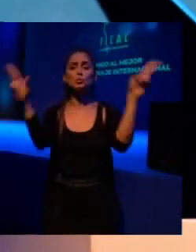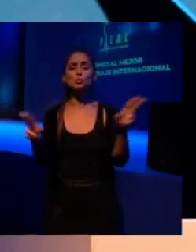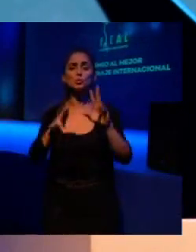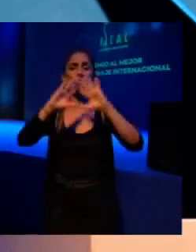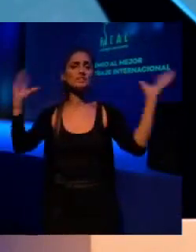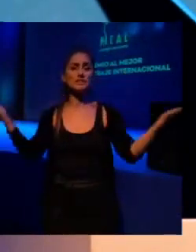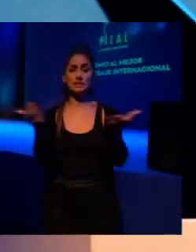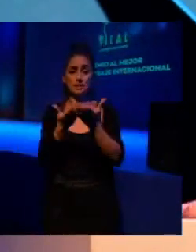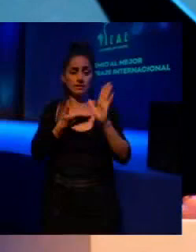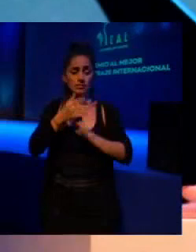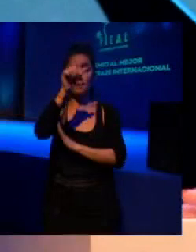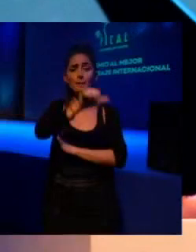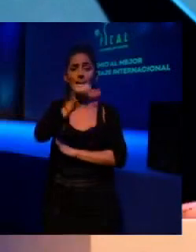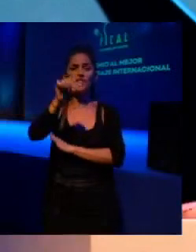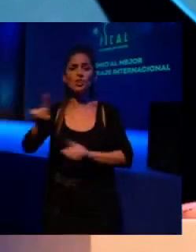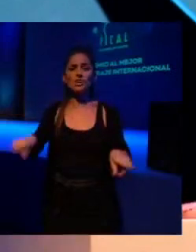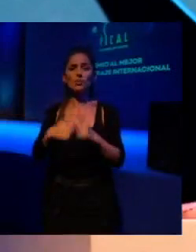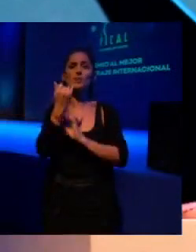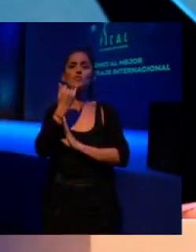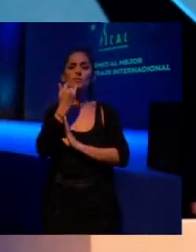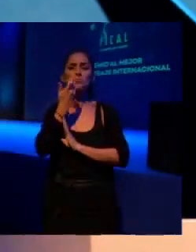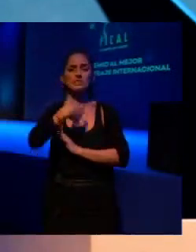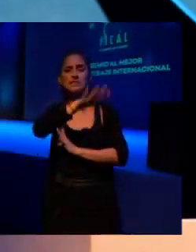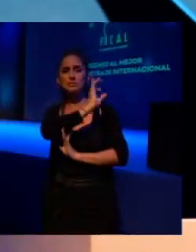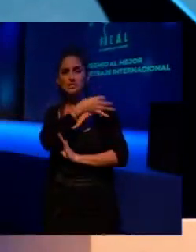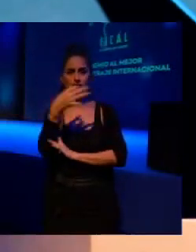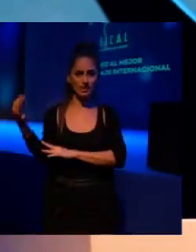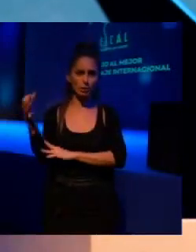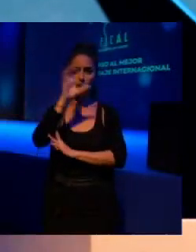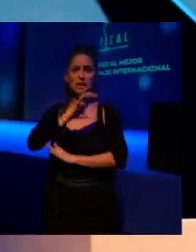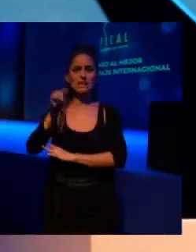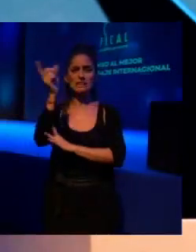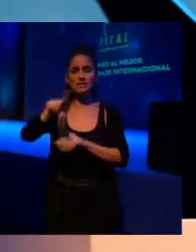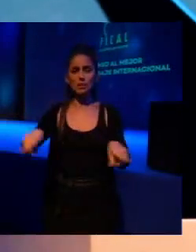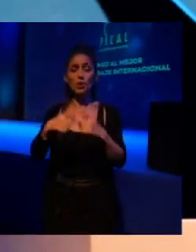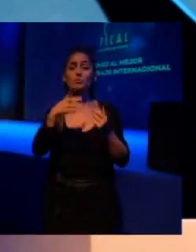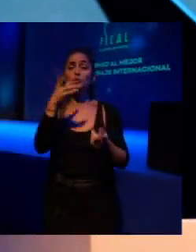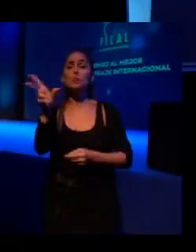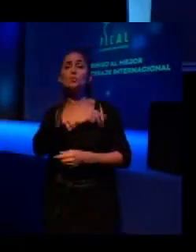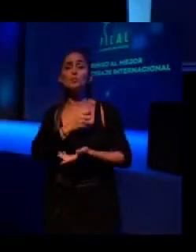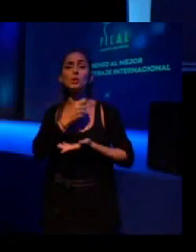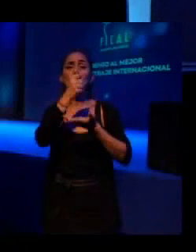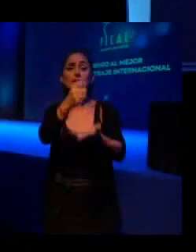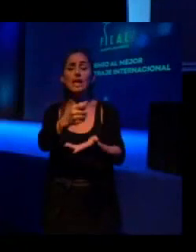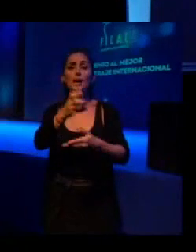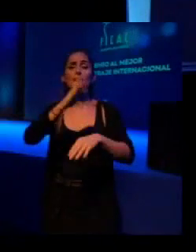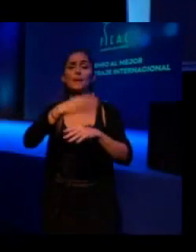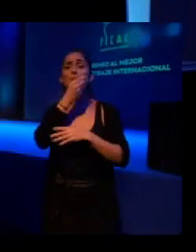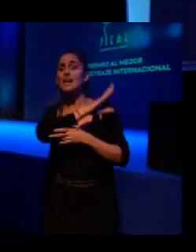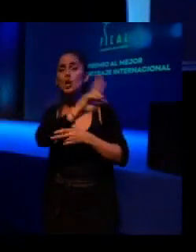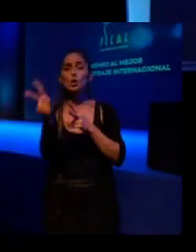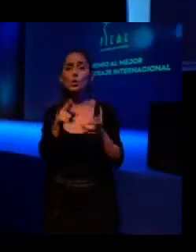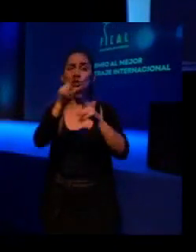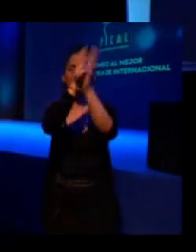buenas películas se entienden en cualquier idioma y en cualquier país. Con esa idea entregamos el premio al mejor cortometraje internacional.